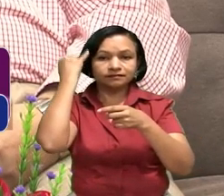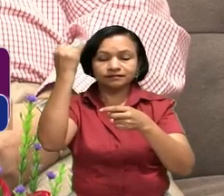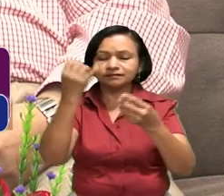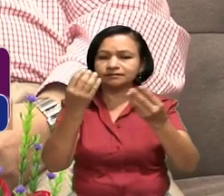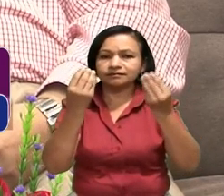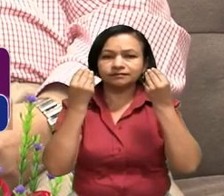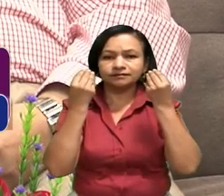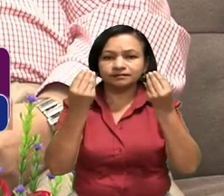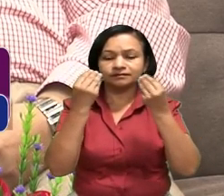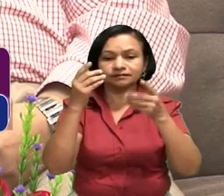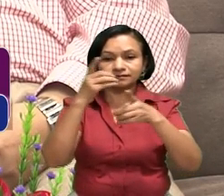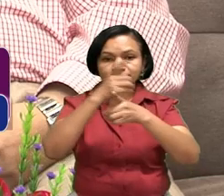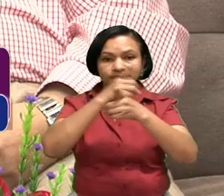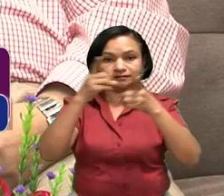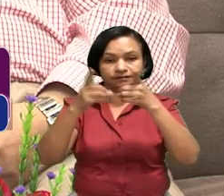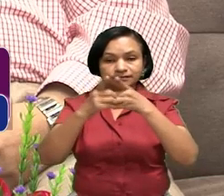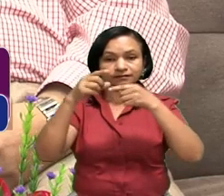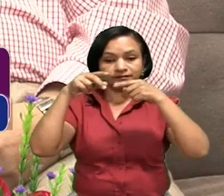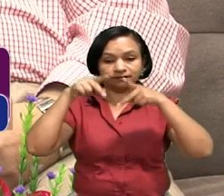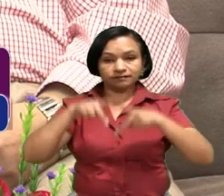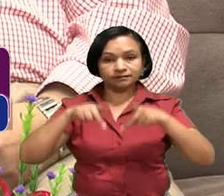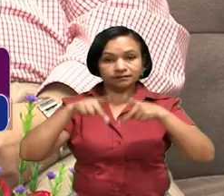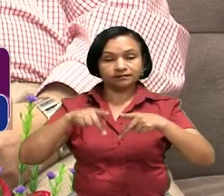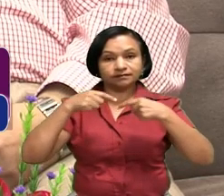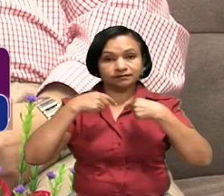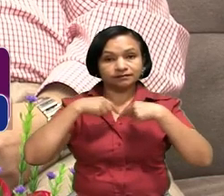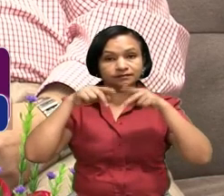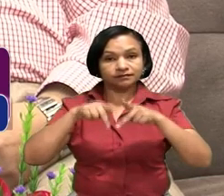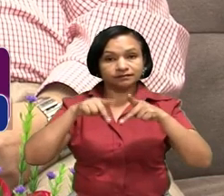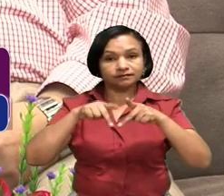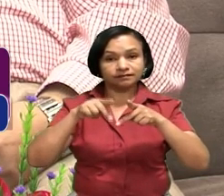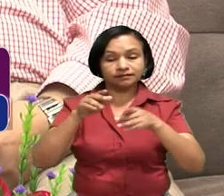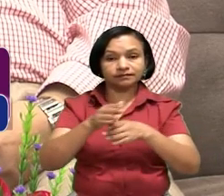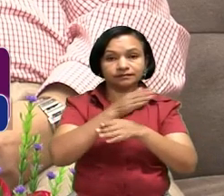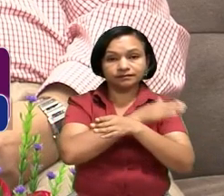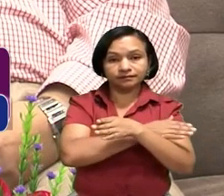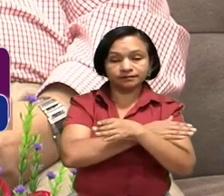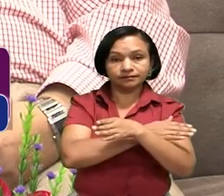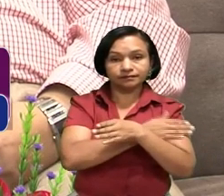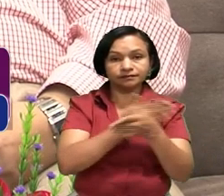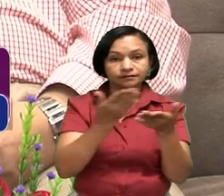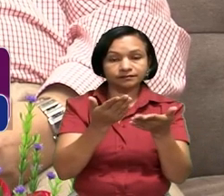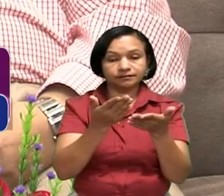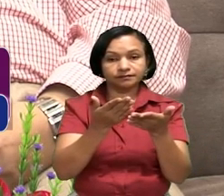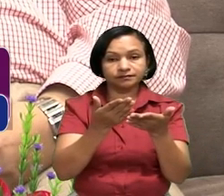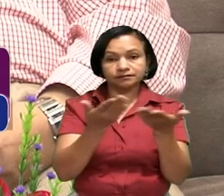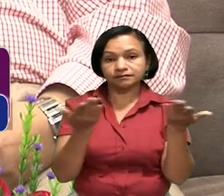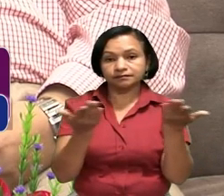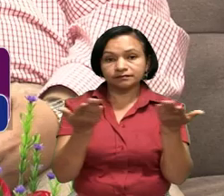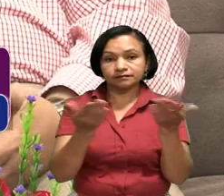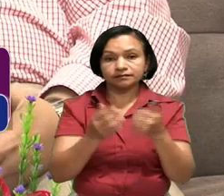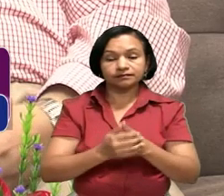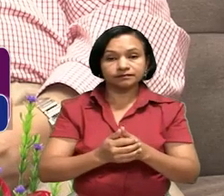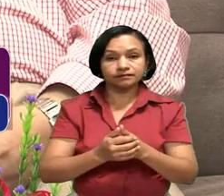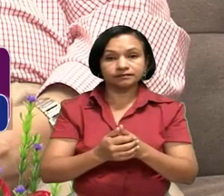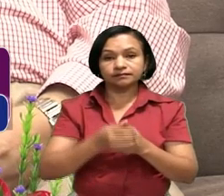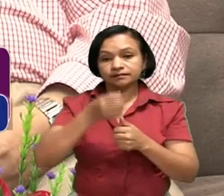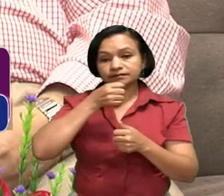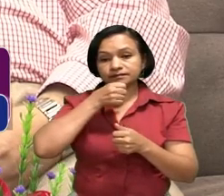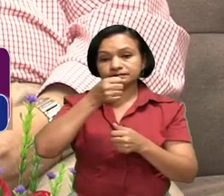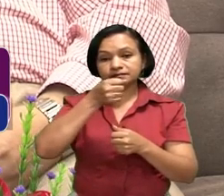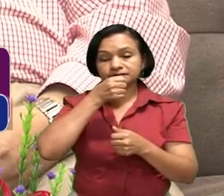obligan ante antes de quedar anquilosados en el periodismo